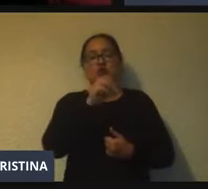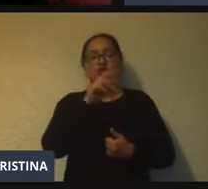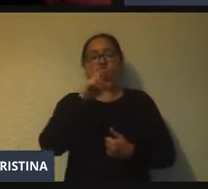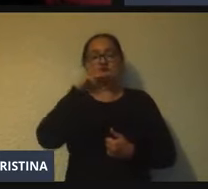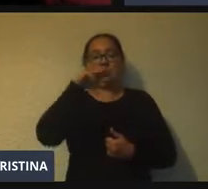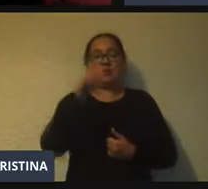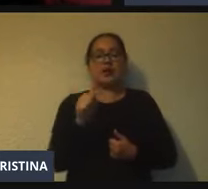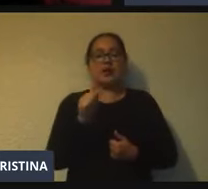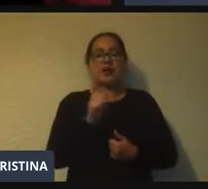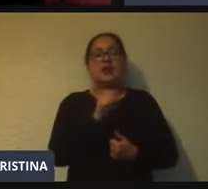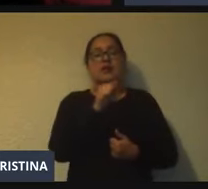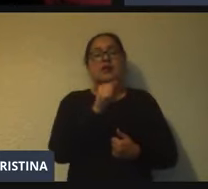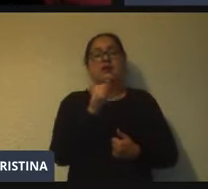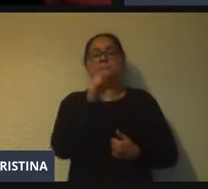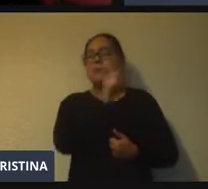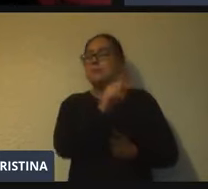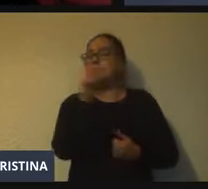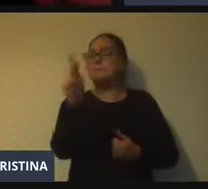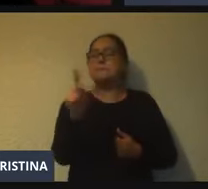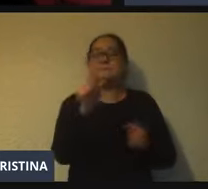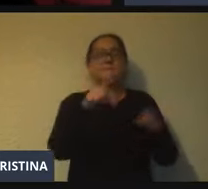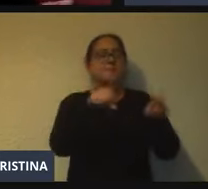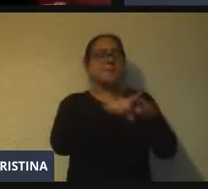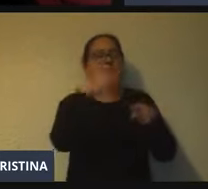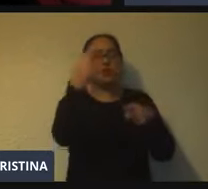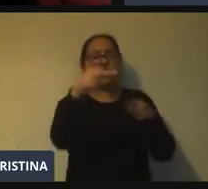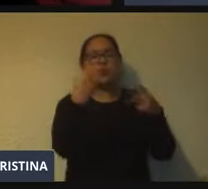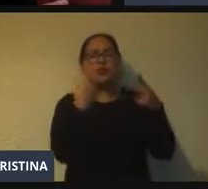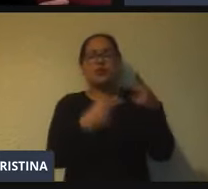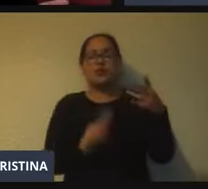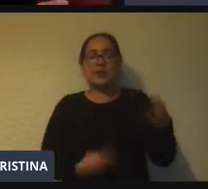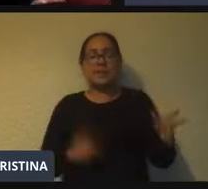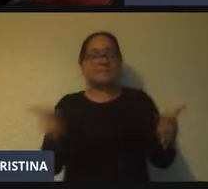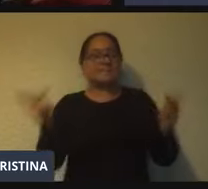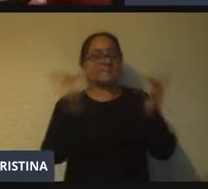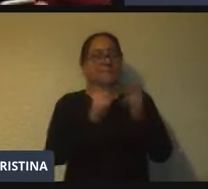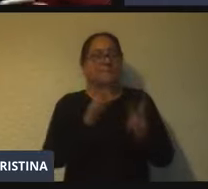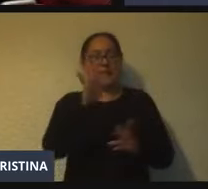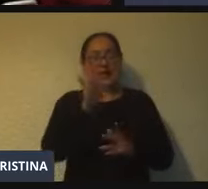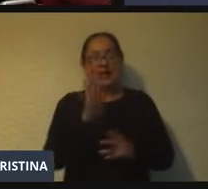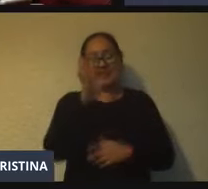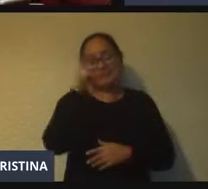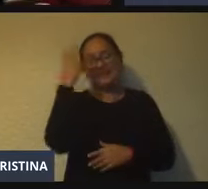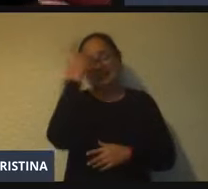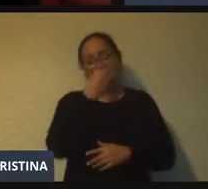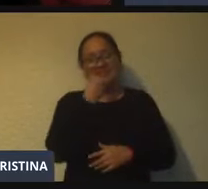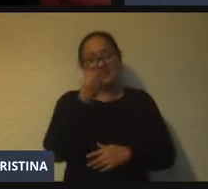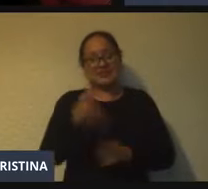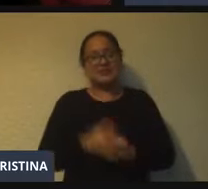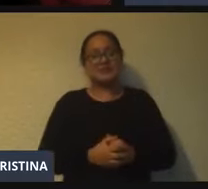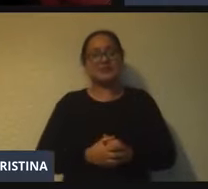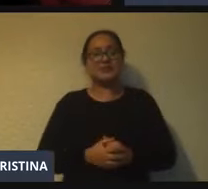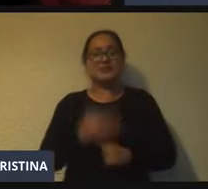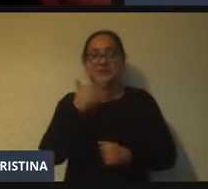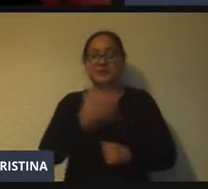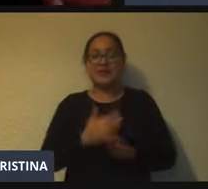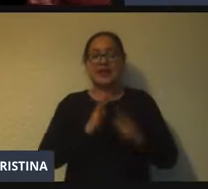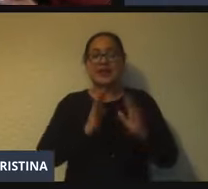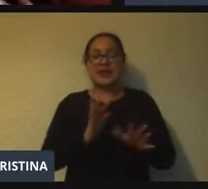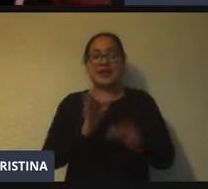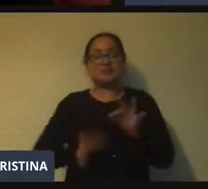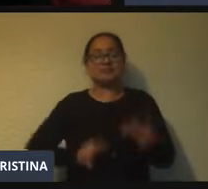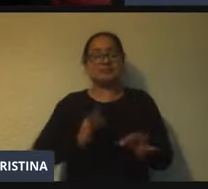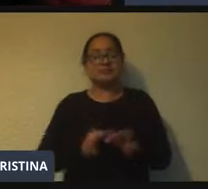Y Nadita, quedamos de ser parientas, usted y yo, maestra. Y mire qué cosa tan hermosa. No, Maestra, pues hemos llegado